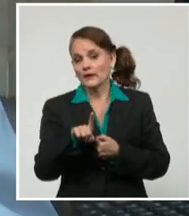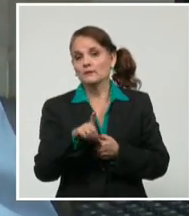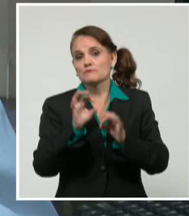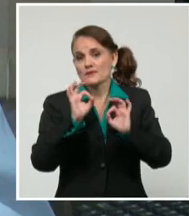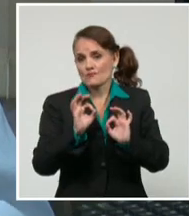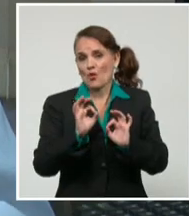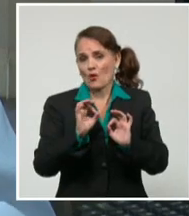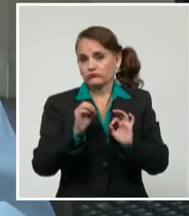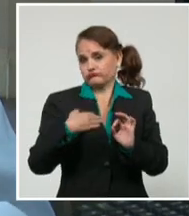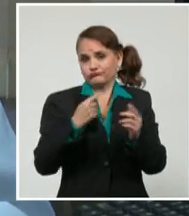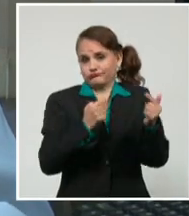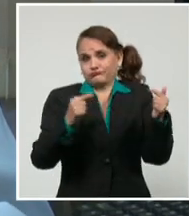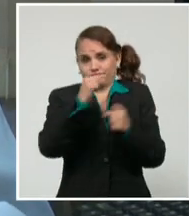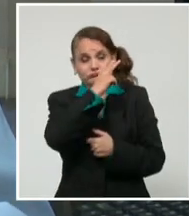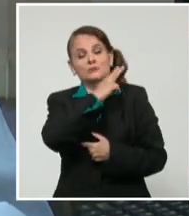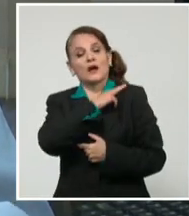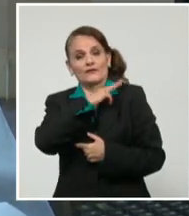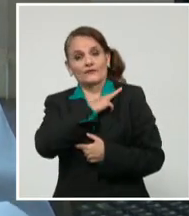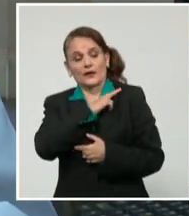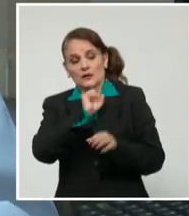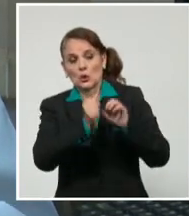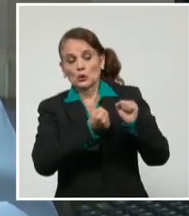es importante que tenga tiempo para evaluar